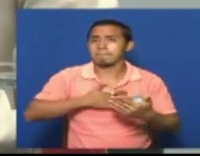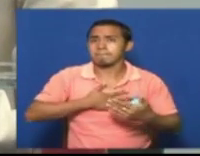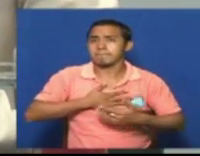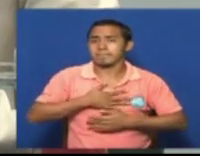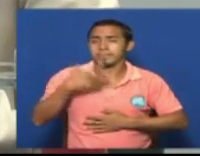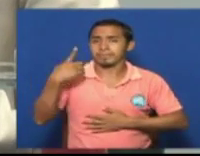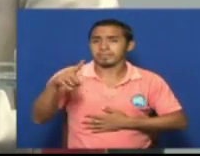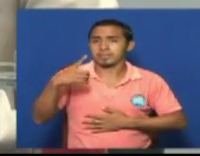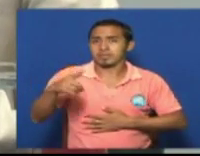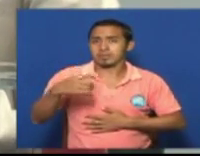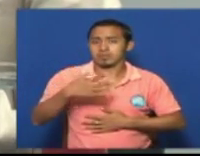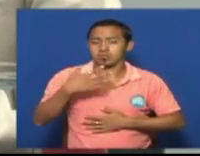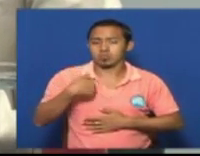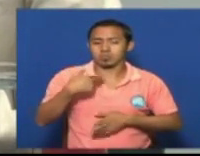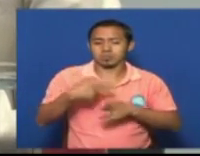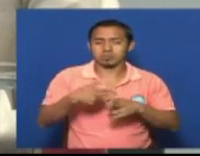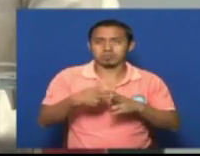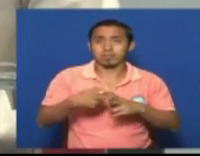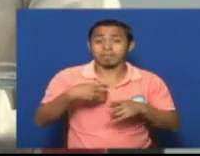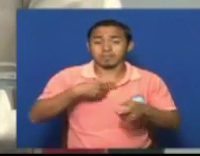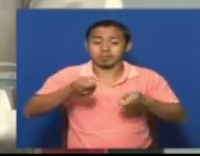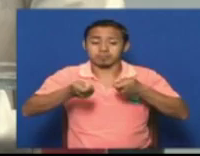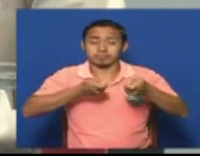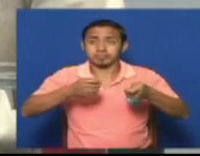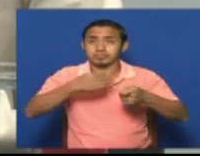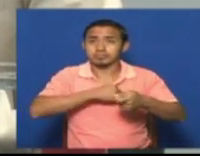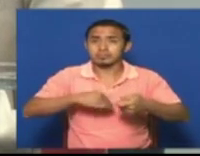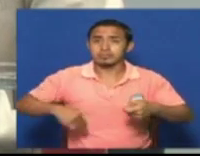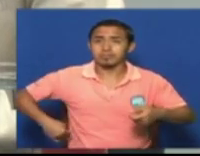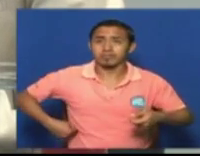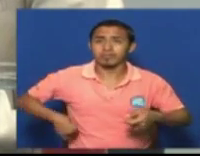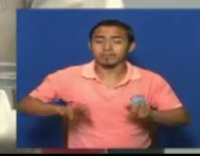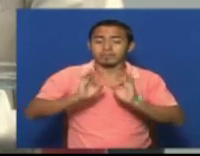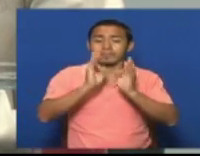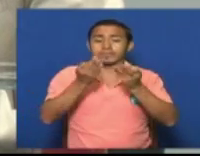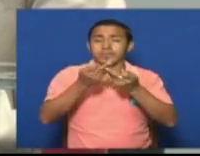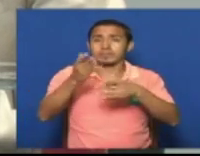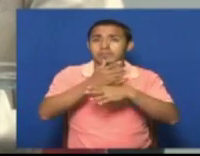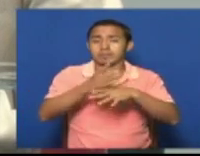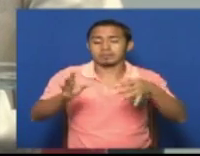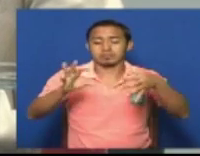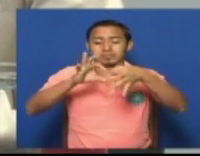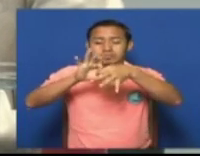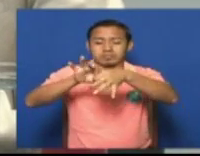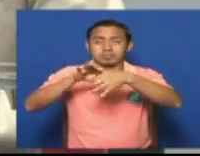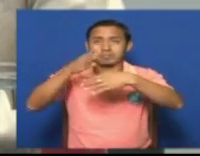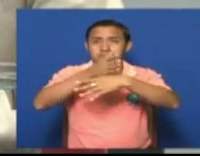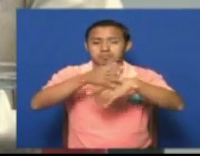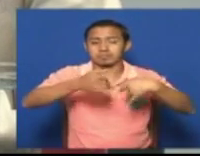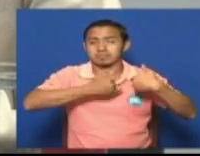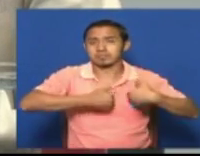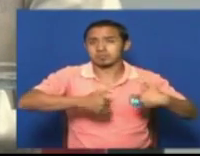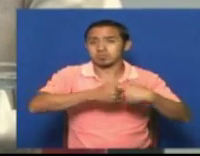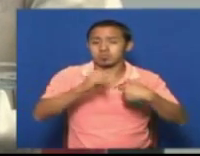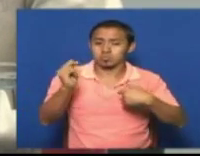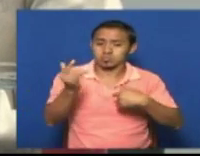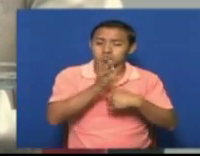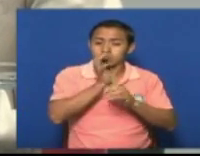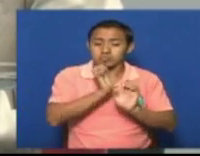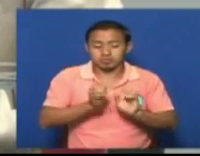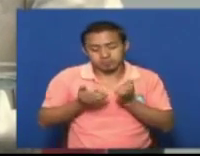que lo coordina el ministerio de la familia y articula diferentes instituciones del estado para que los niños y las niñas